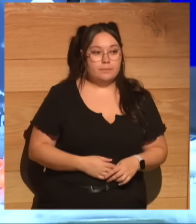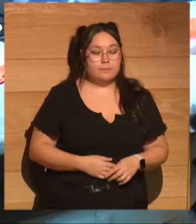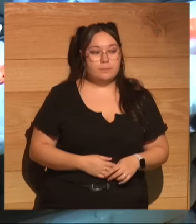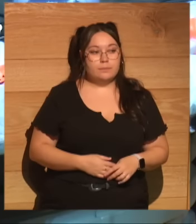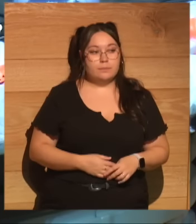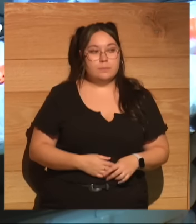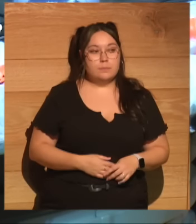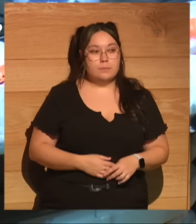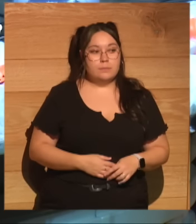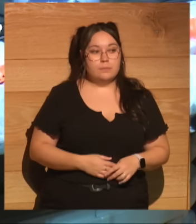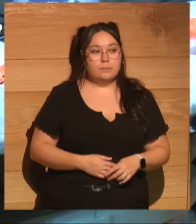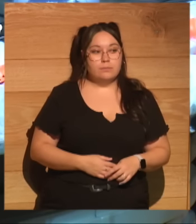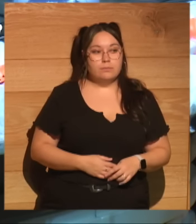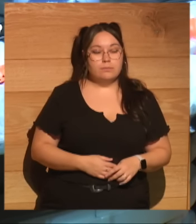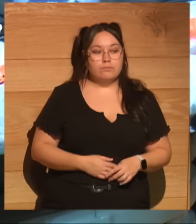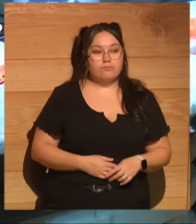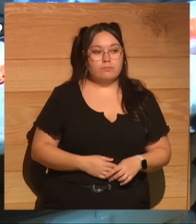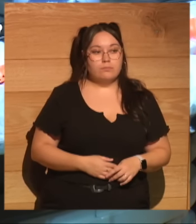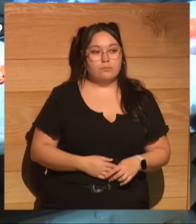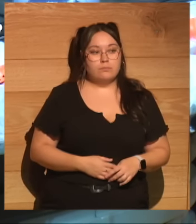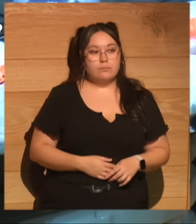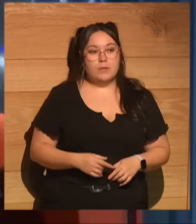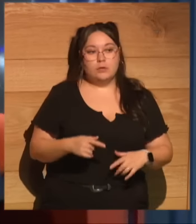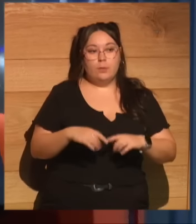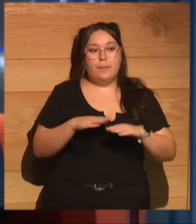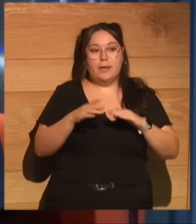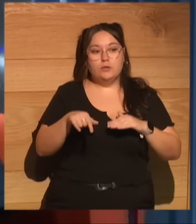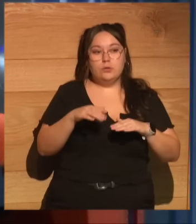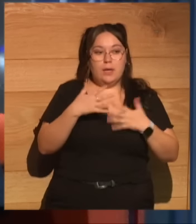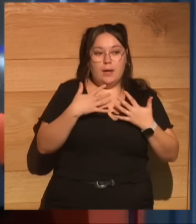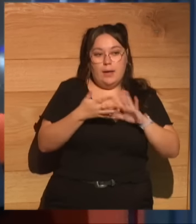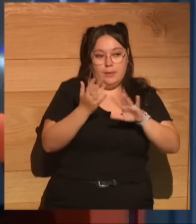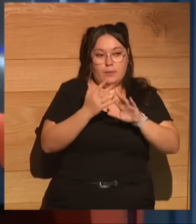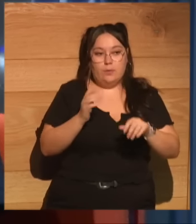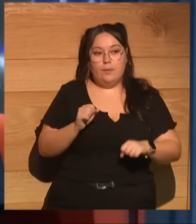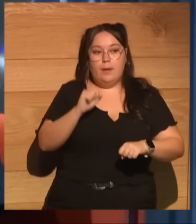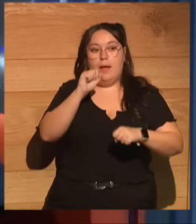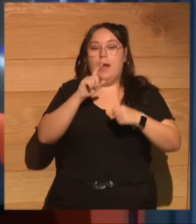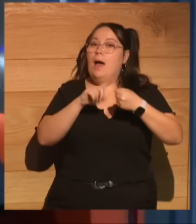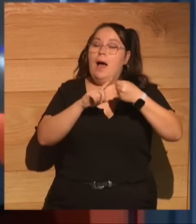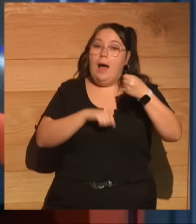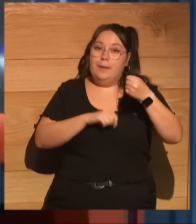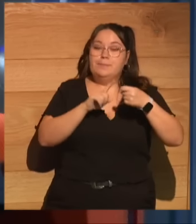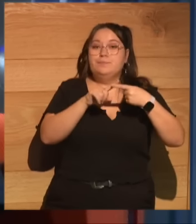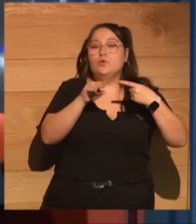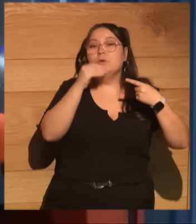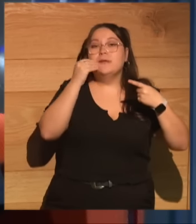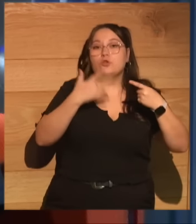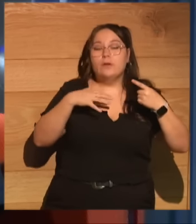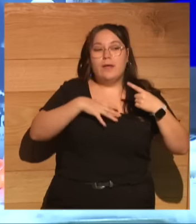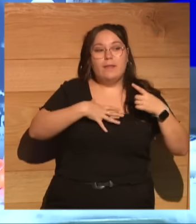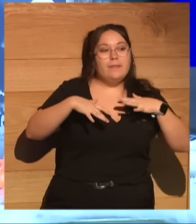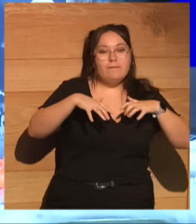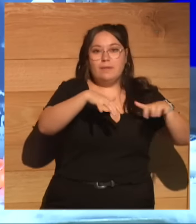teníamos. Me decís A, B o C, ¿vale? Para que esto sea fluido y rapidito. Vale, venga. Vale, A. Una historia de fantasmas. De repente,